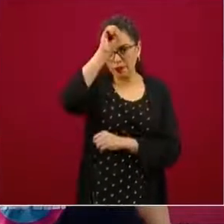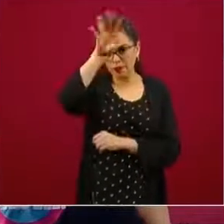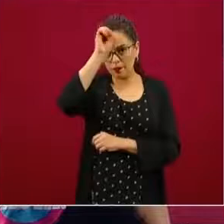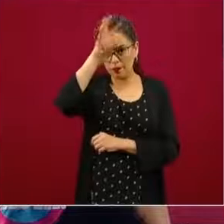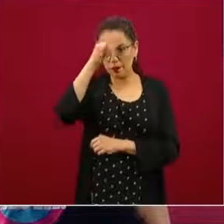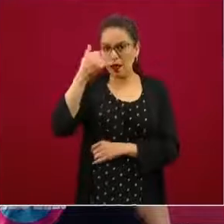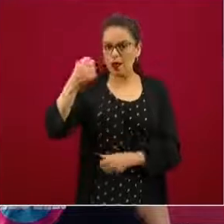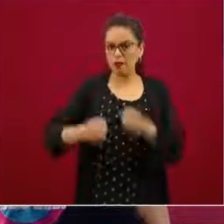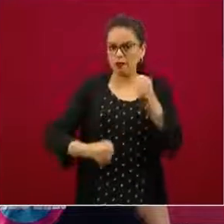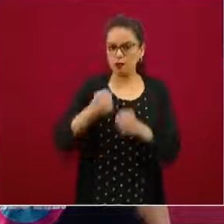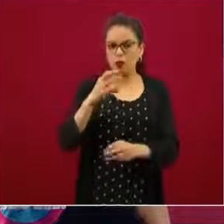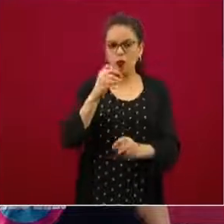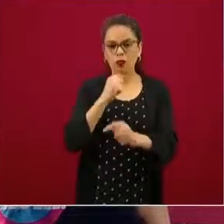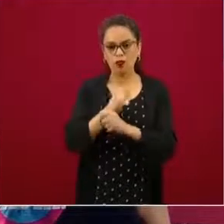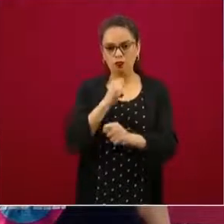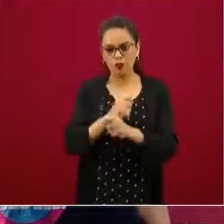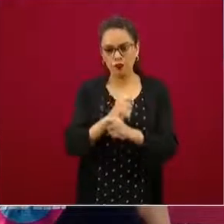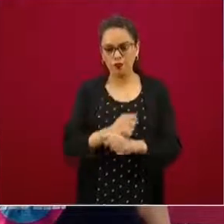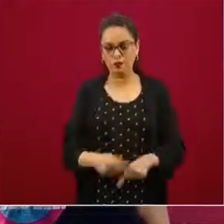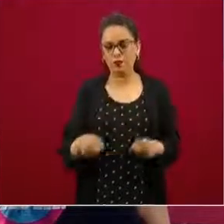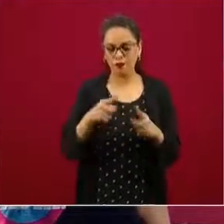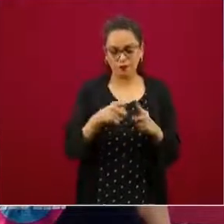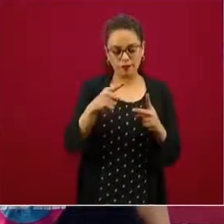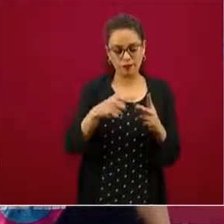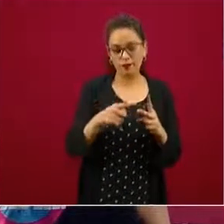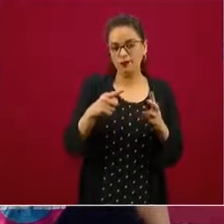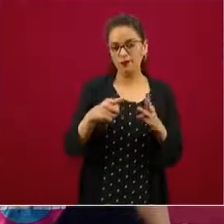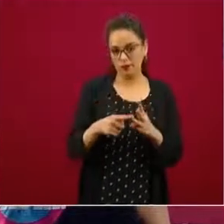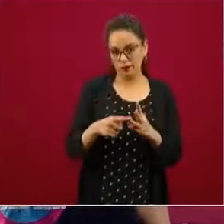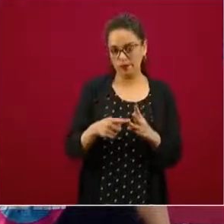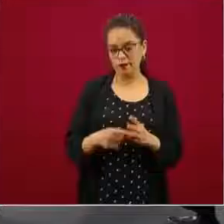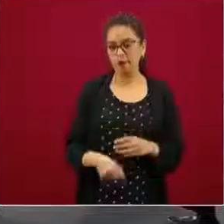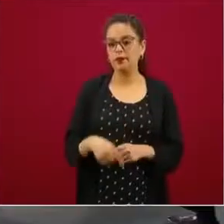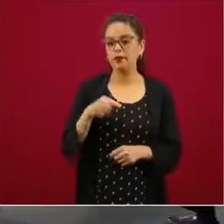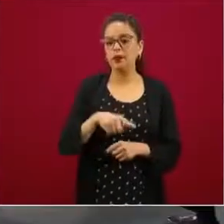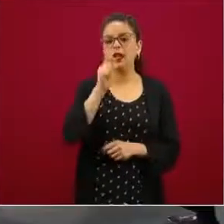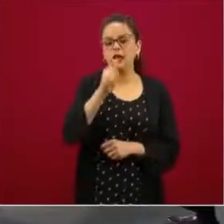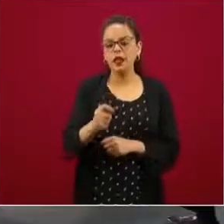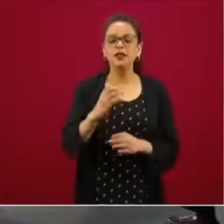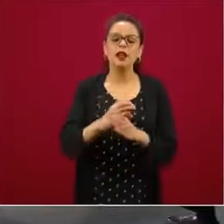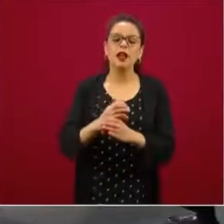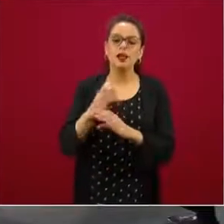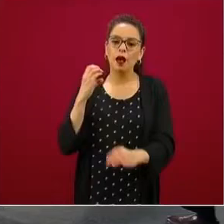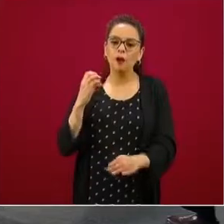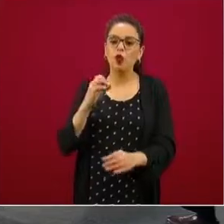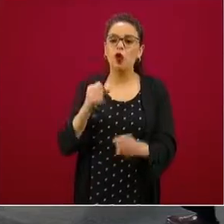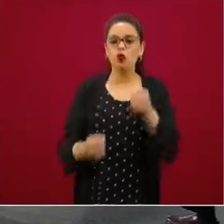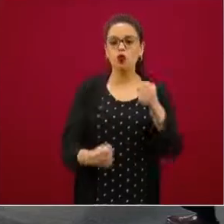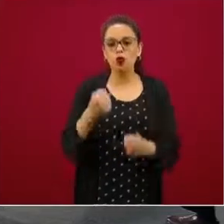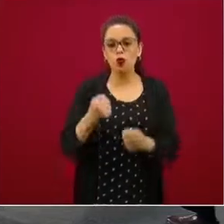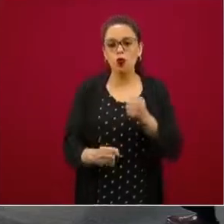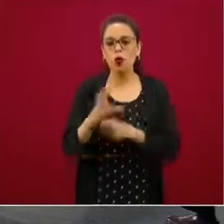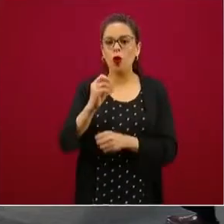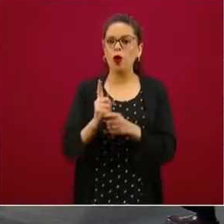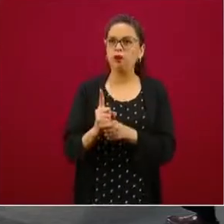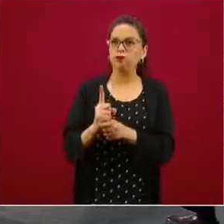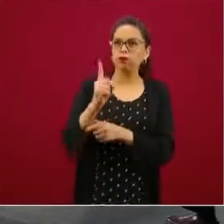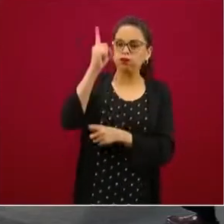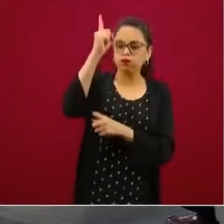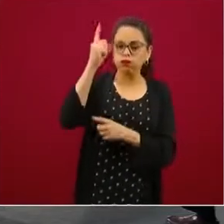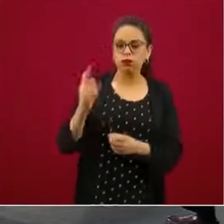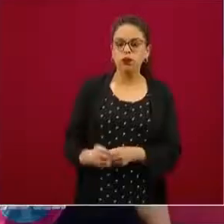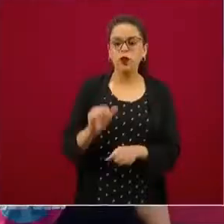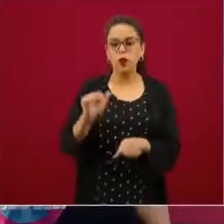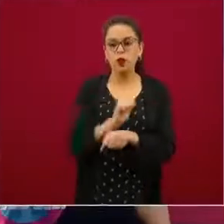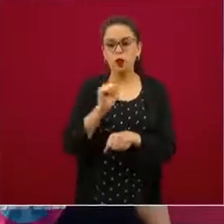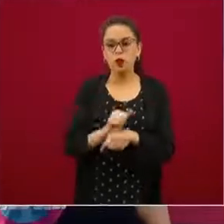de transporte. Esto incluye automotriz, camiones, industria aeroespacial,